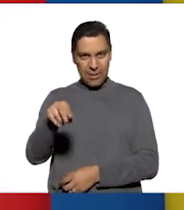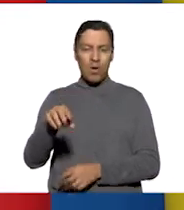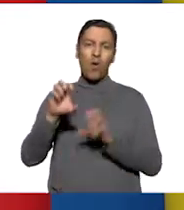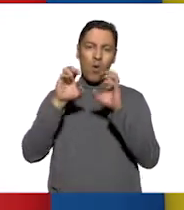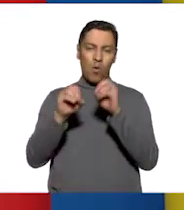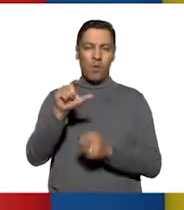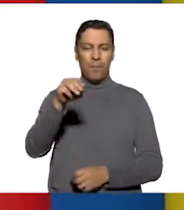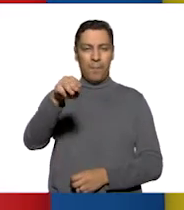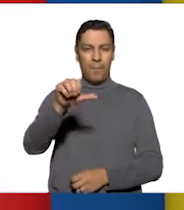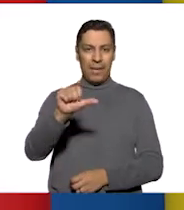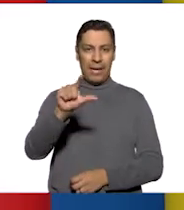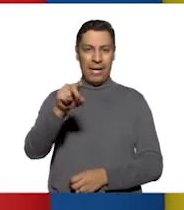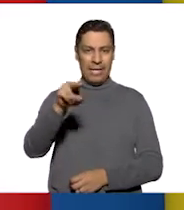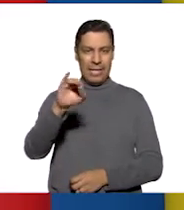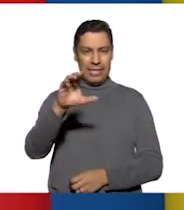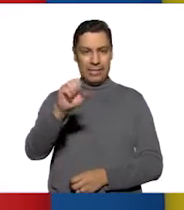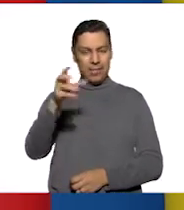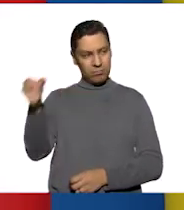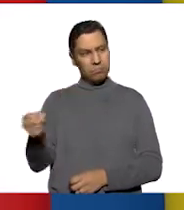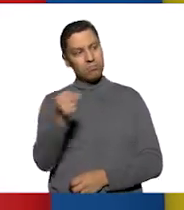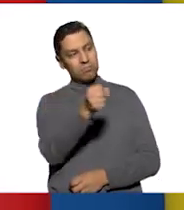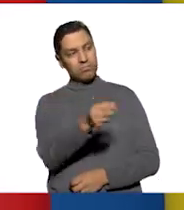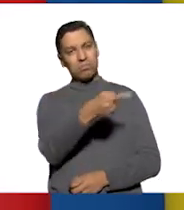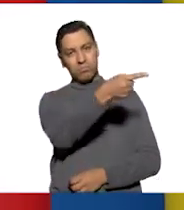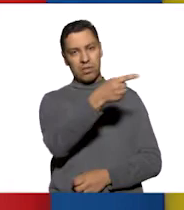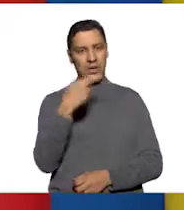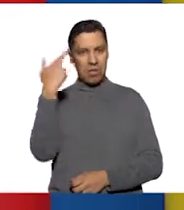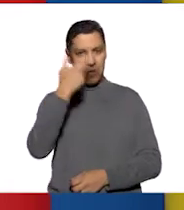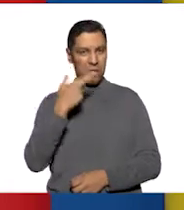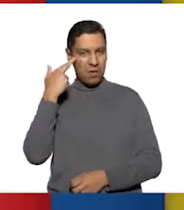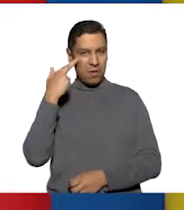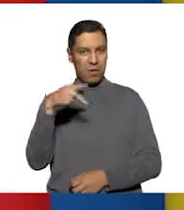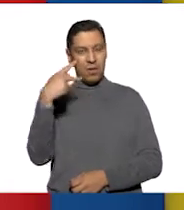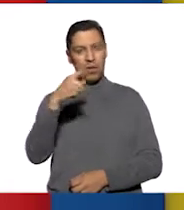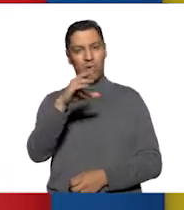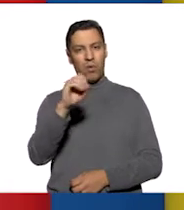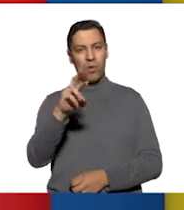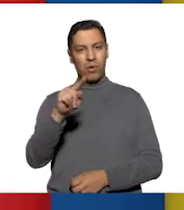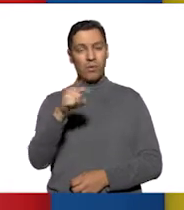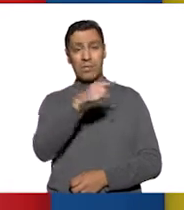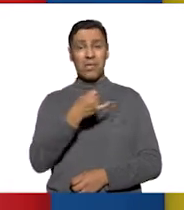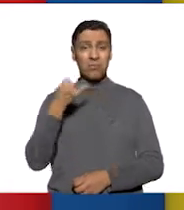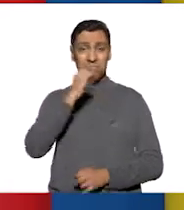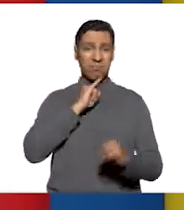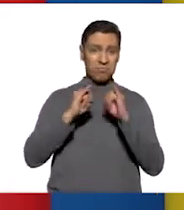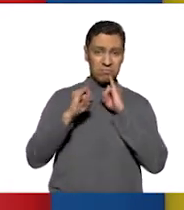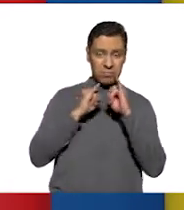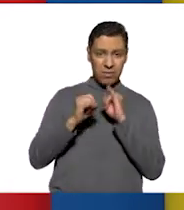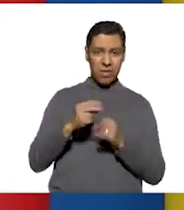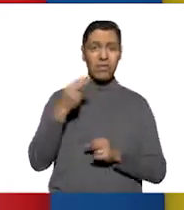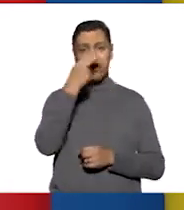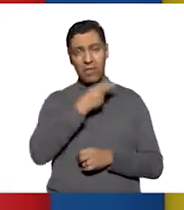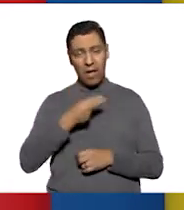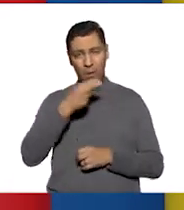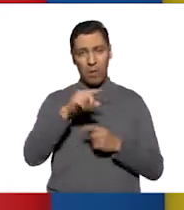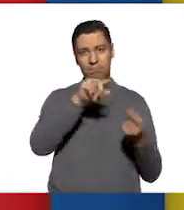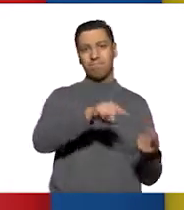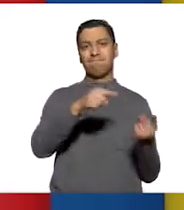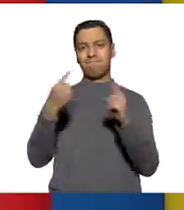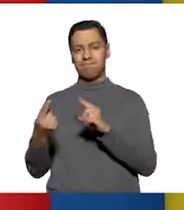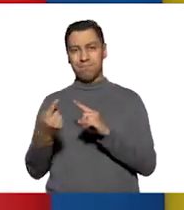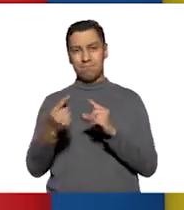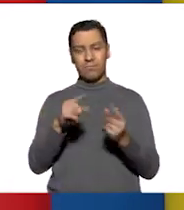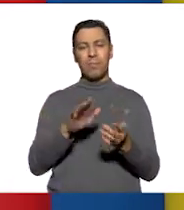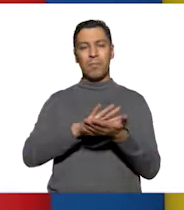Malinche, fue entregada a Cortés. Ella sería la traductora del maya al náhuatl. Conforme fueron avanzando del sur al